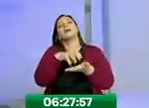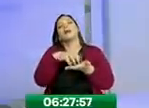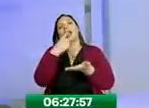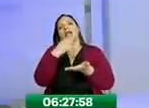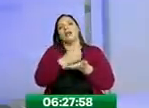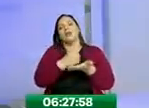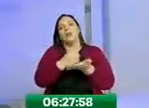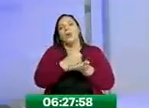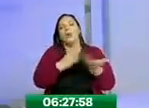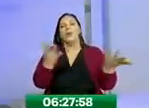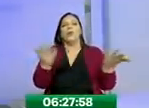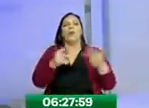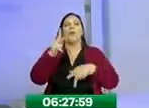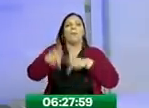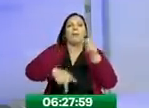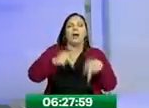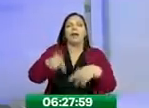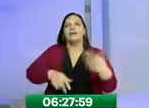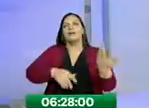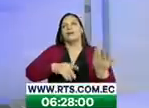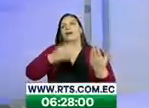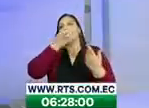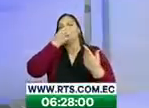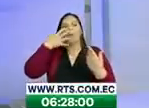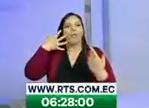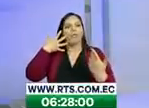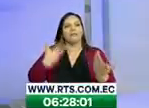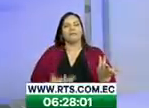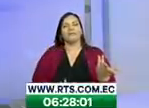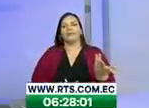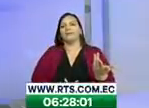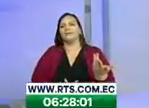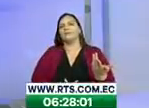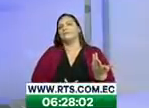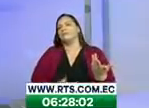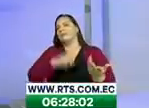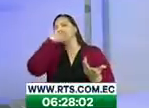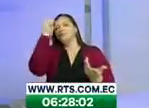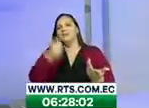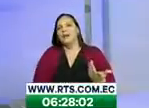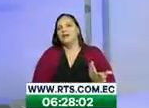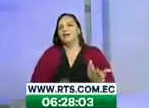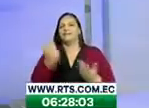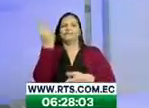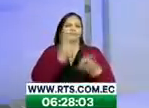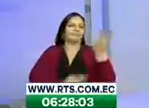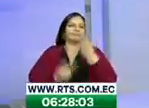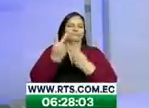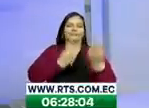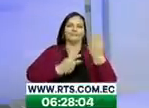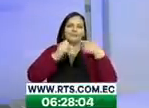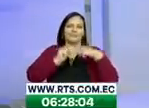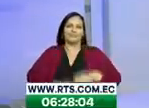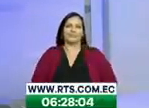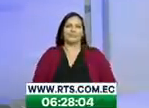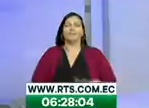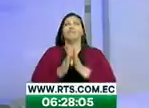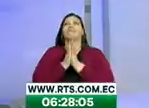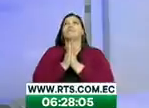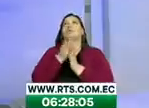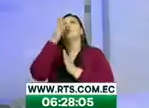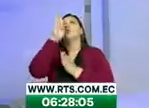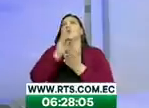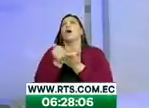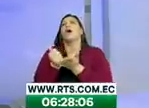a recorrer su sierra, a recorrer el oriente, absolutamente todas las bondades que nos da Diosito. Yo estoy convencido que vamos a salir de esto con la ayuda